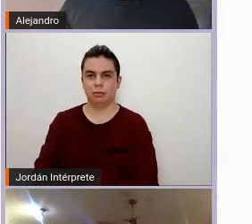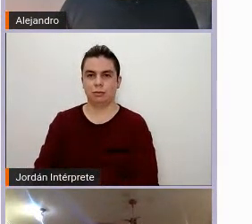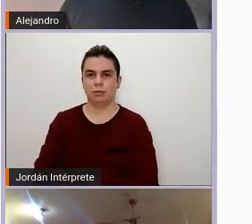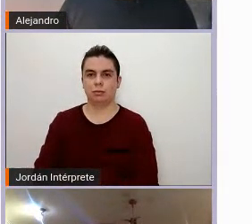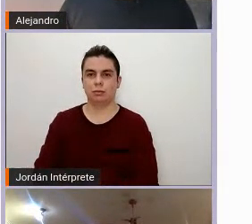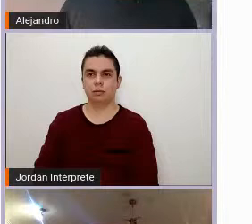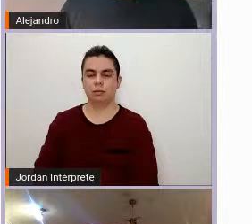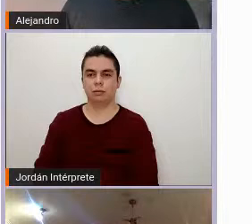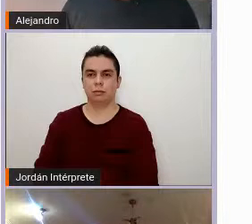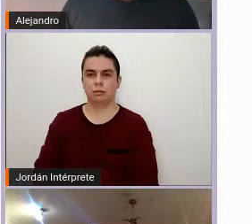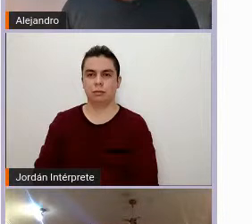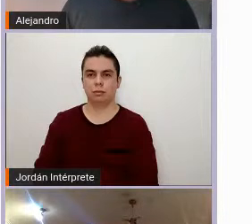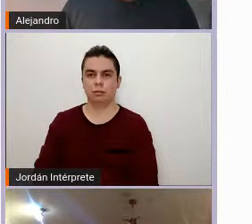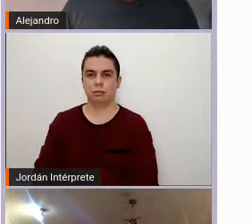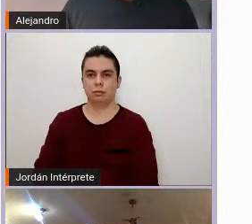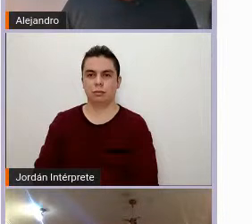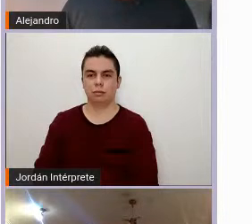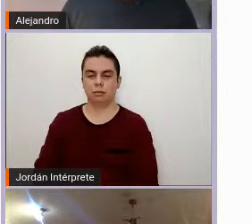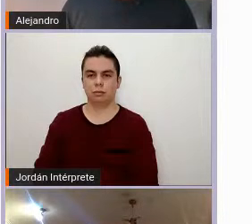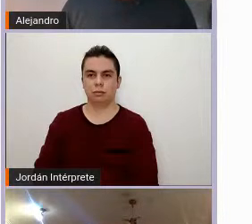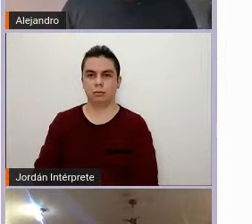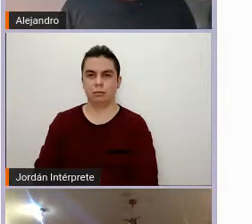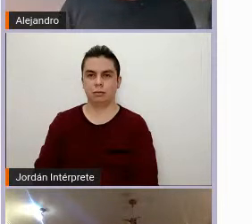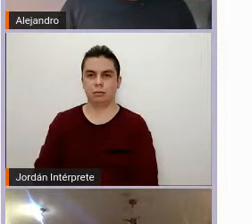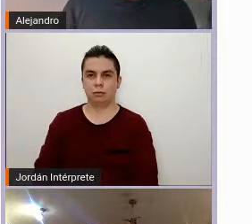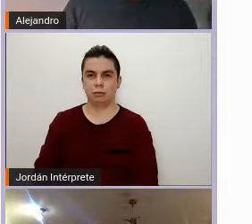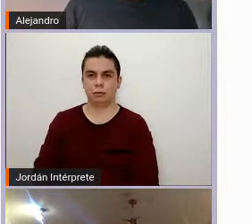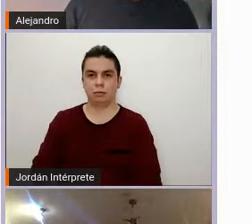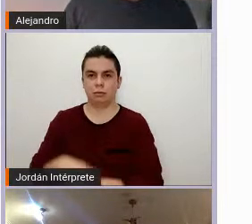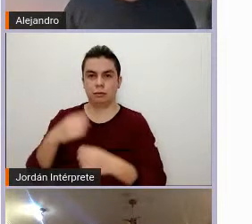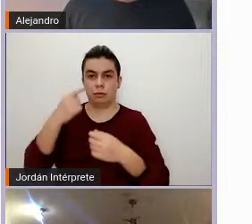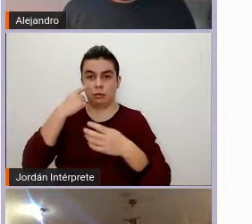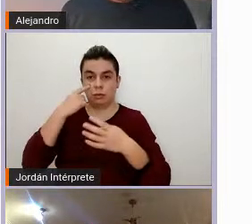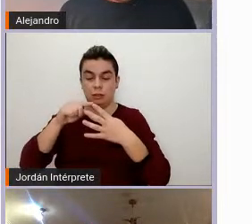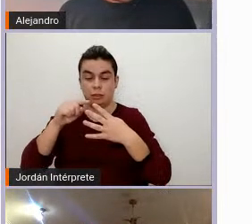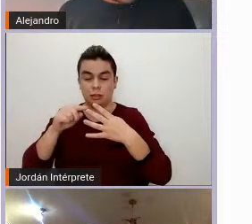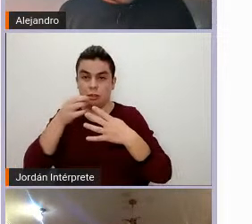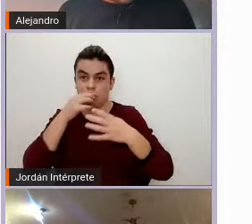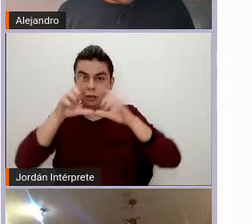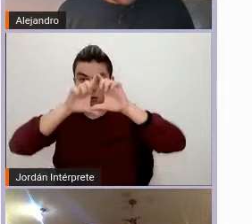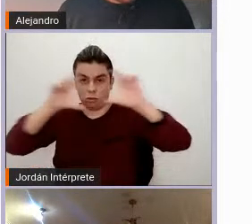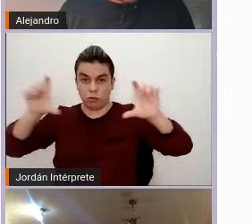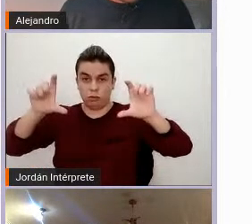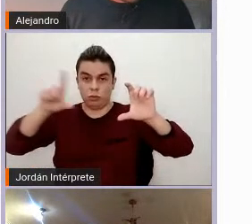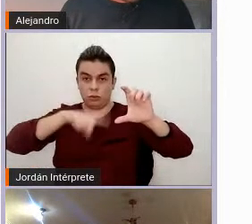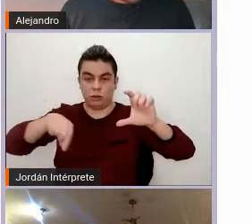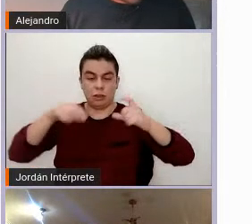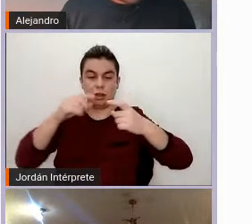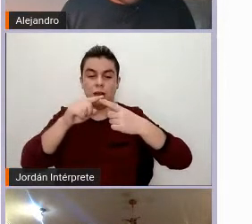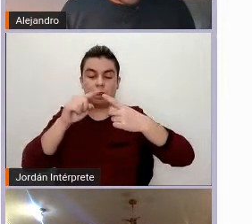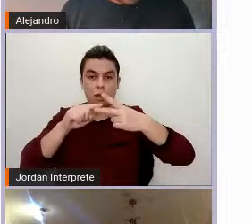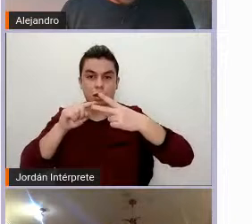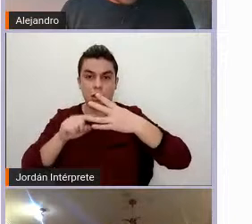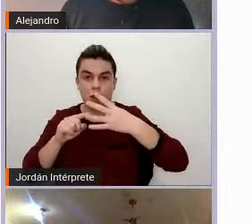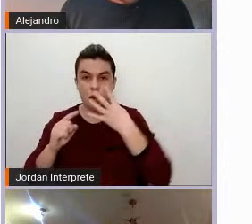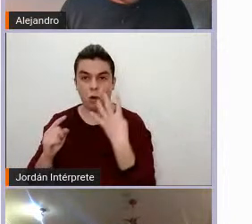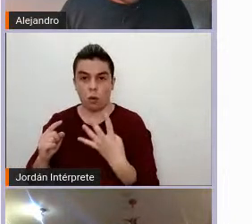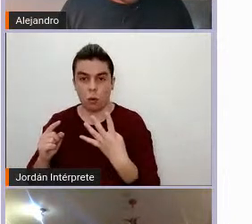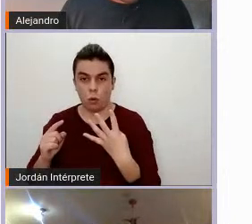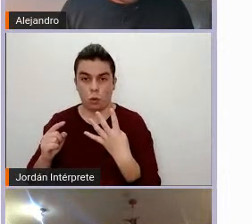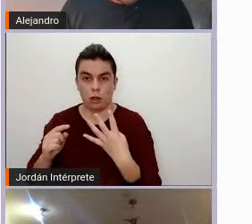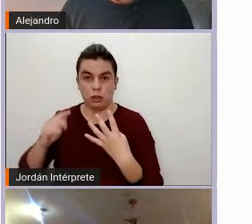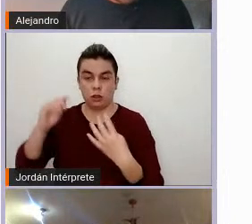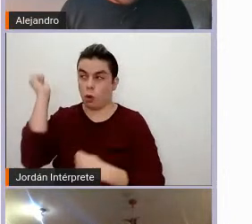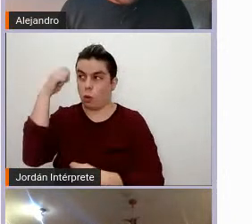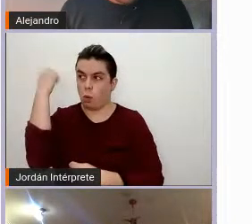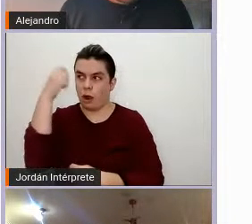Hasta este momento puedo dar cuenta de 4 tipos de cueca. En Quirigüe, conversando con la Filomena Yévenes y